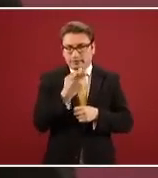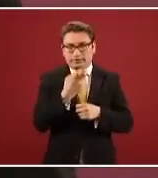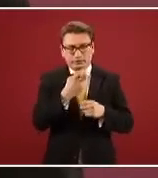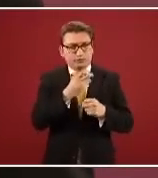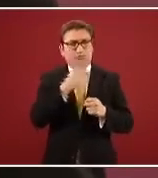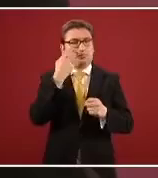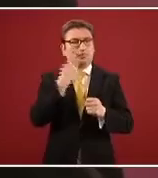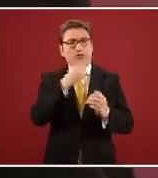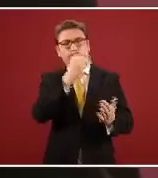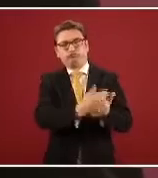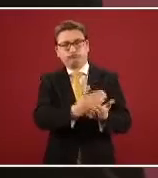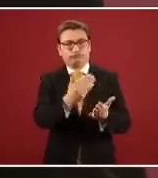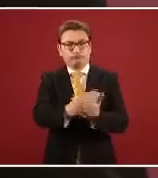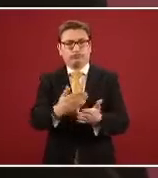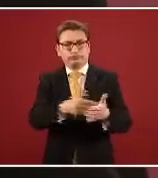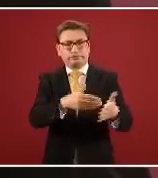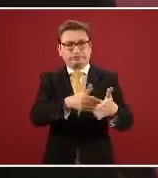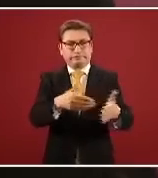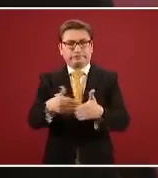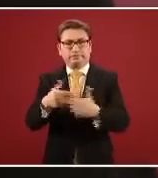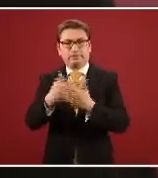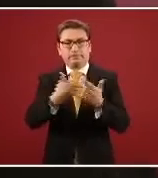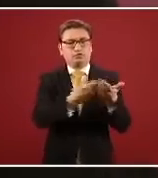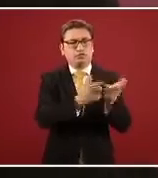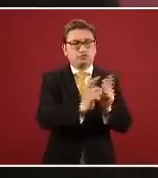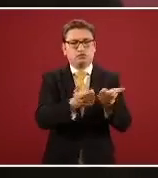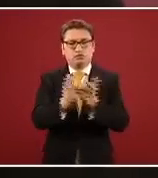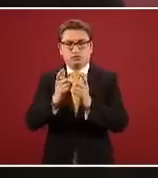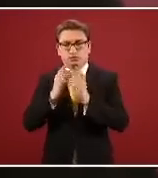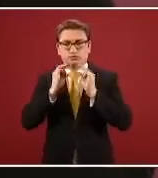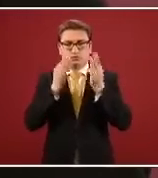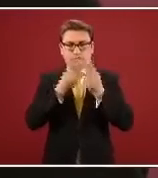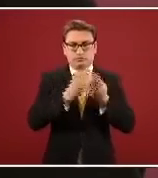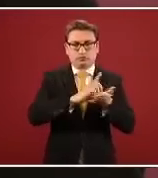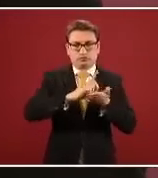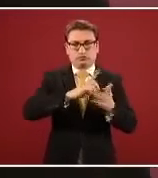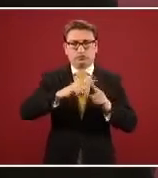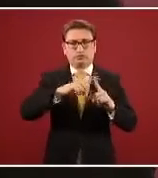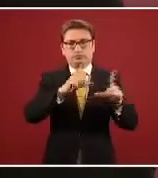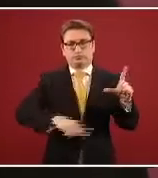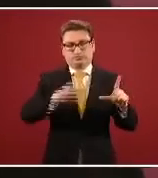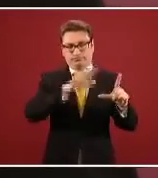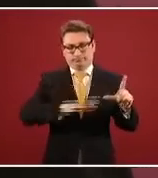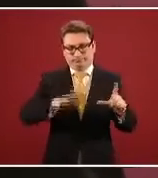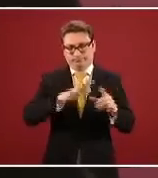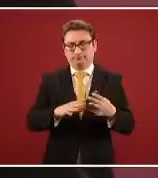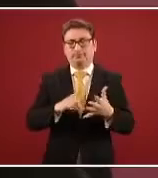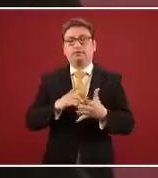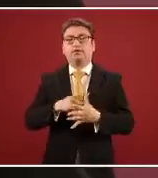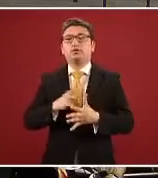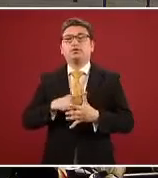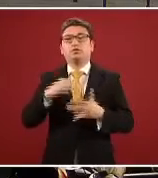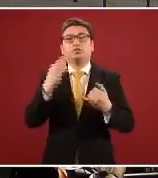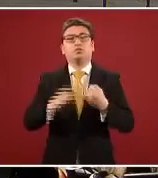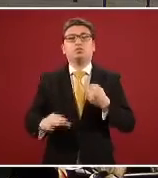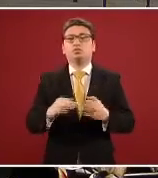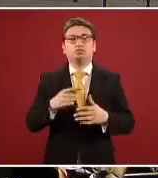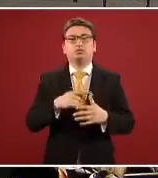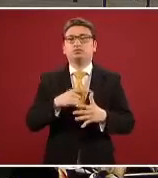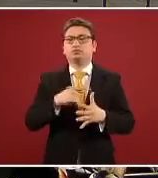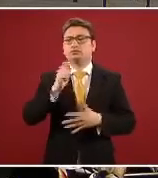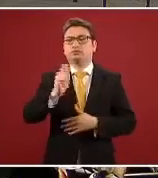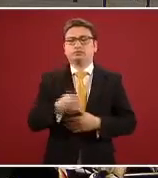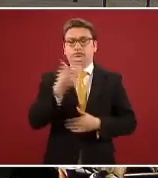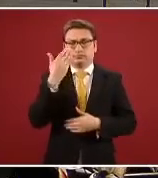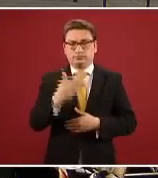de bloqueo en contra de los principales cárteles que operan en el país. Y finalmente, el último punto está enmarcado